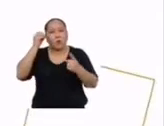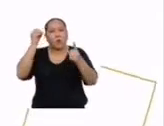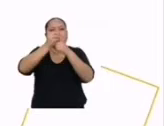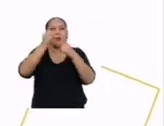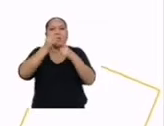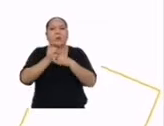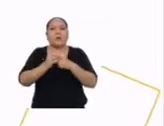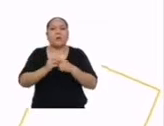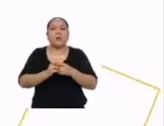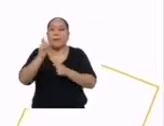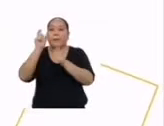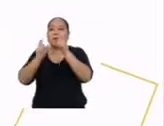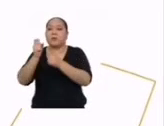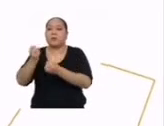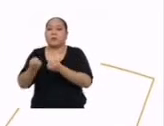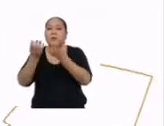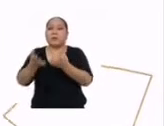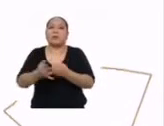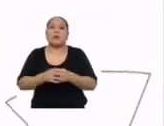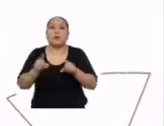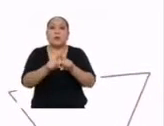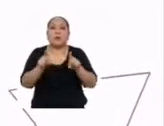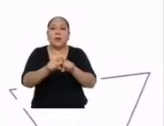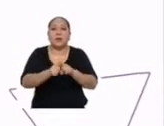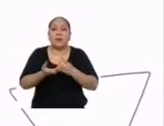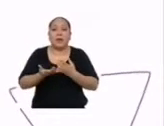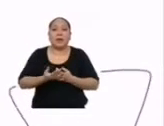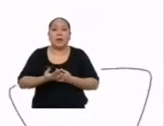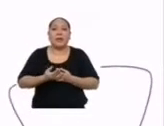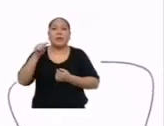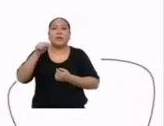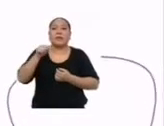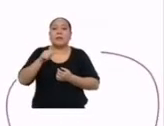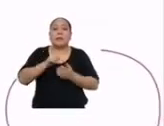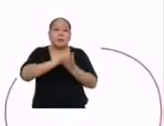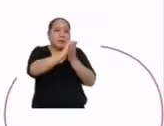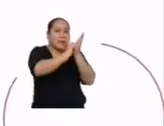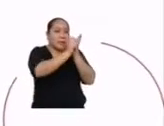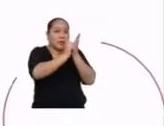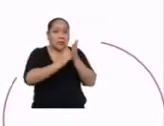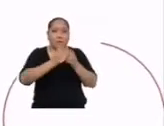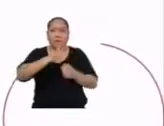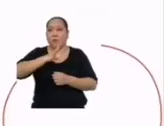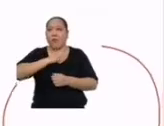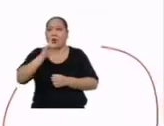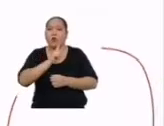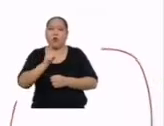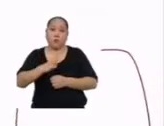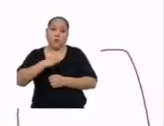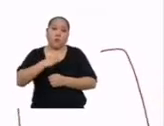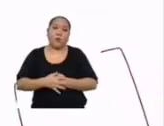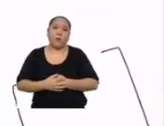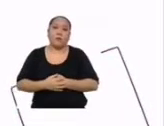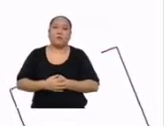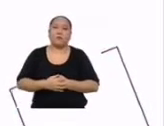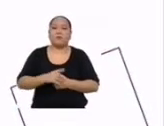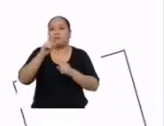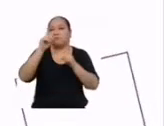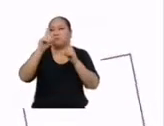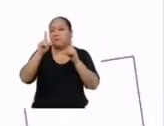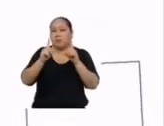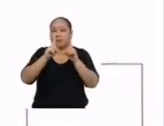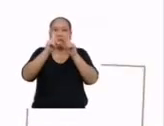dirigido, también si el registro es formal o informal y sobre las fuentes a consultar. Muchos aspectos